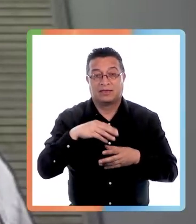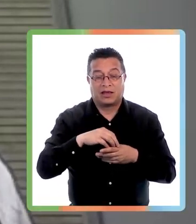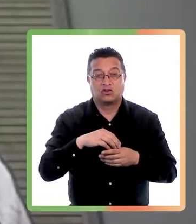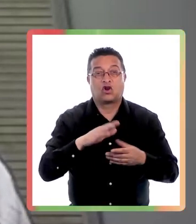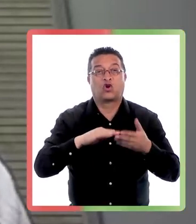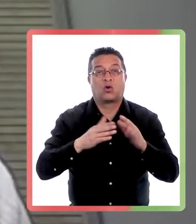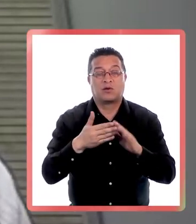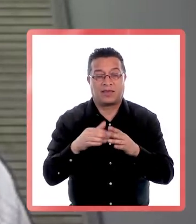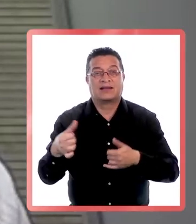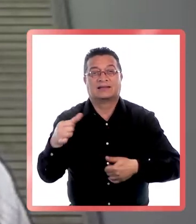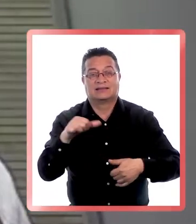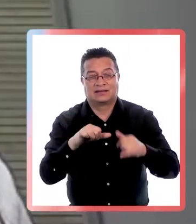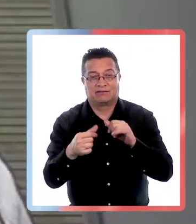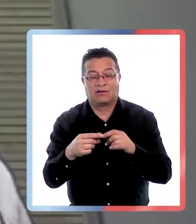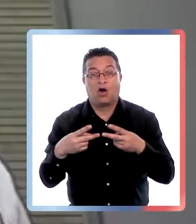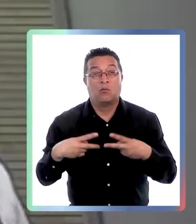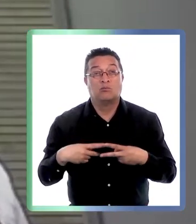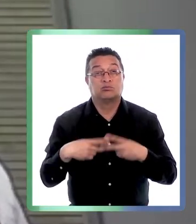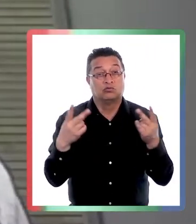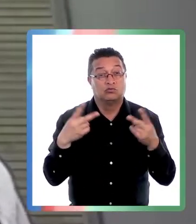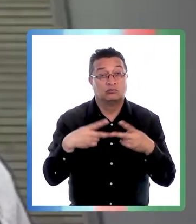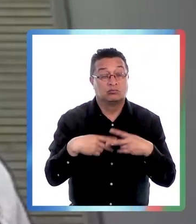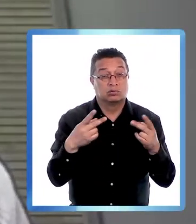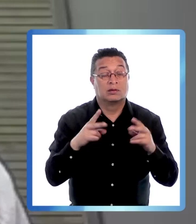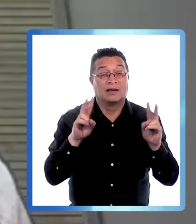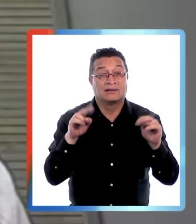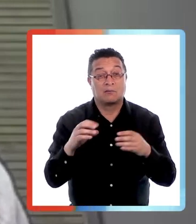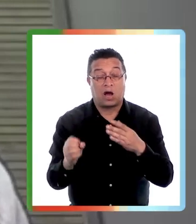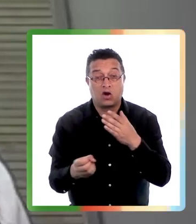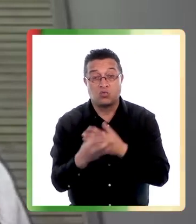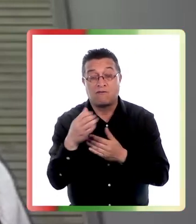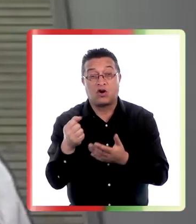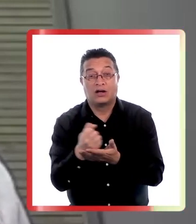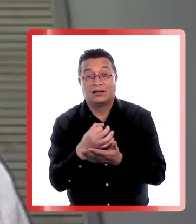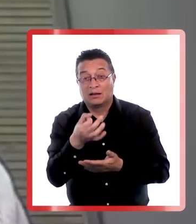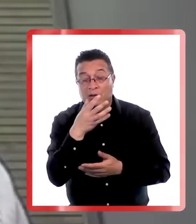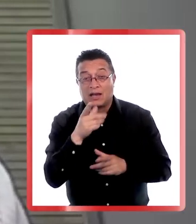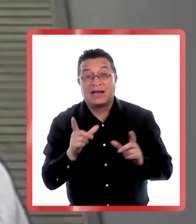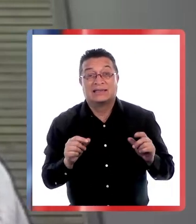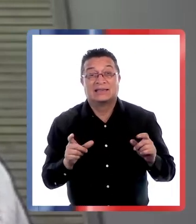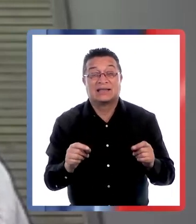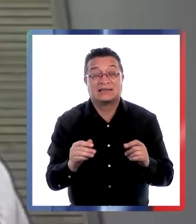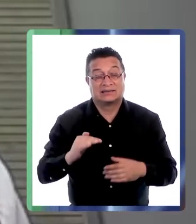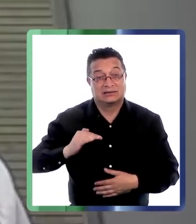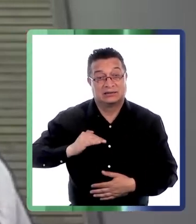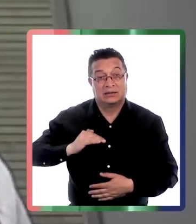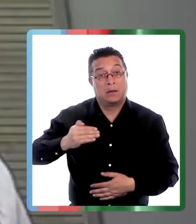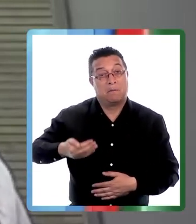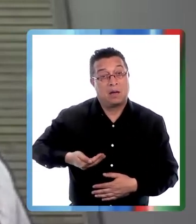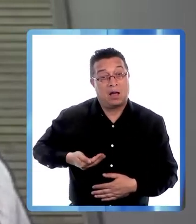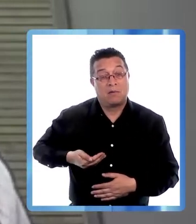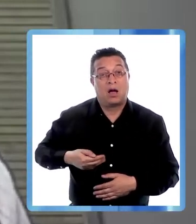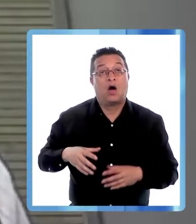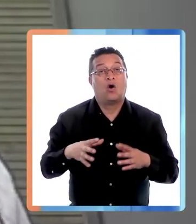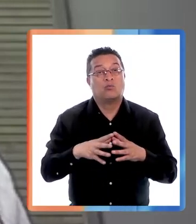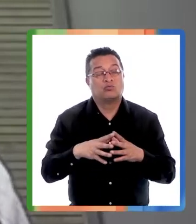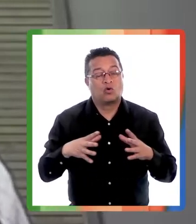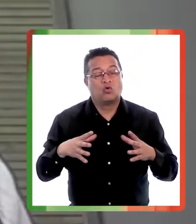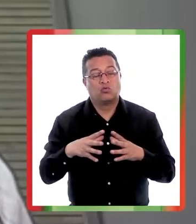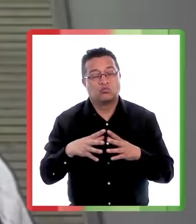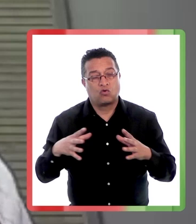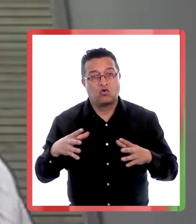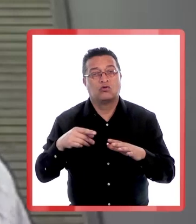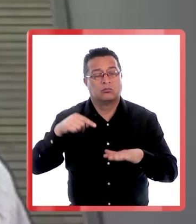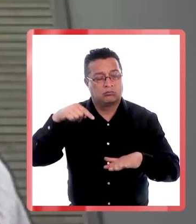la comunidad científica. O sea, las publicaciones sobre nuevos tratamientos de cáncer de mama son